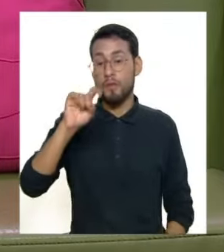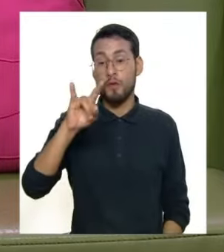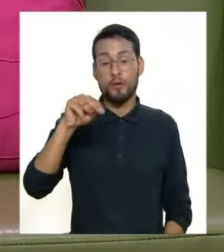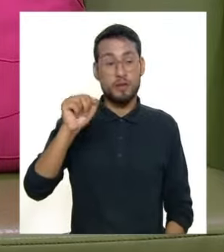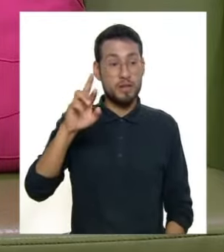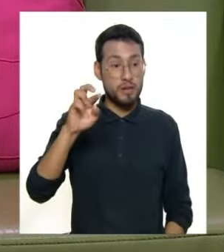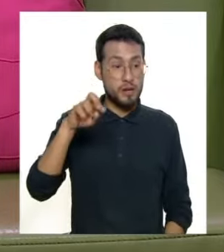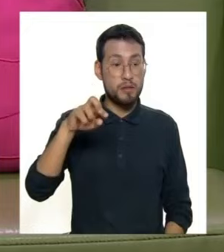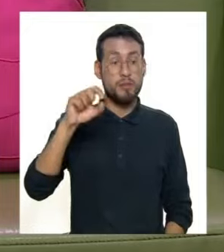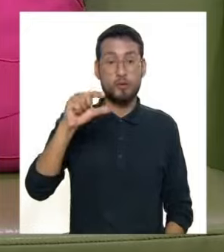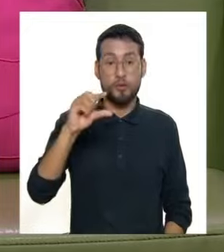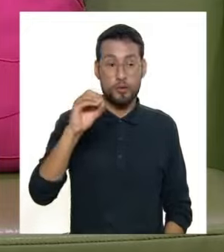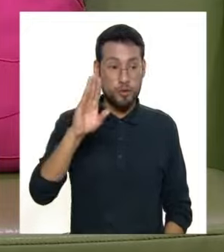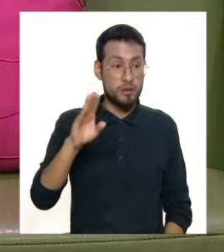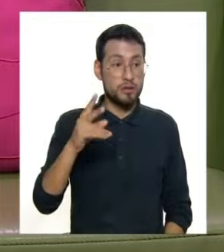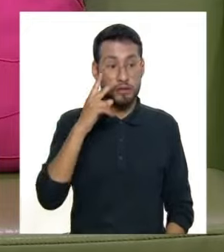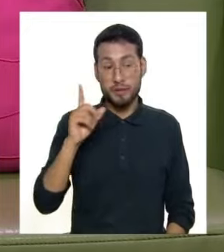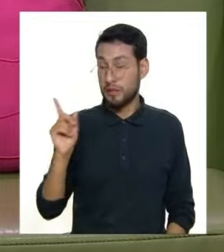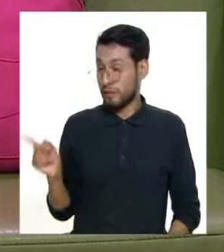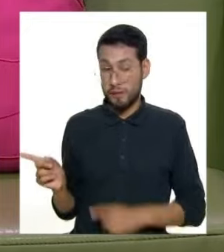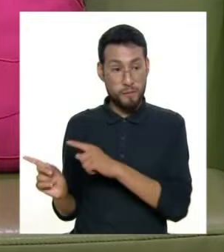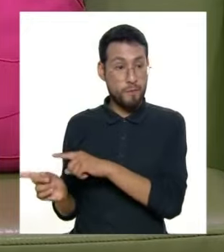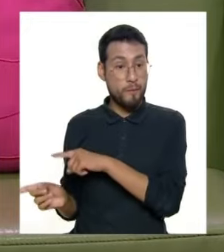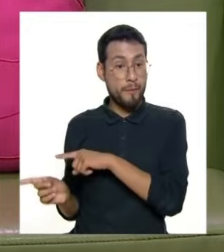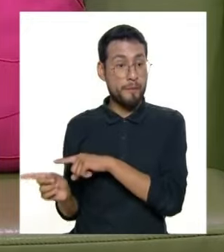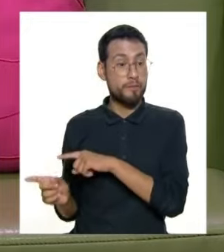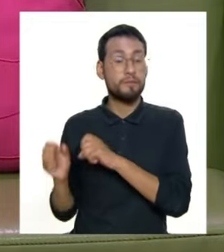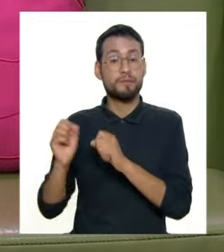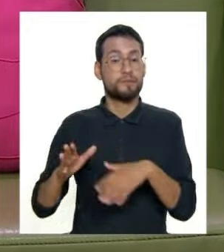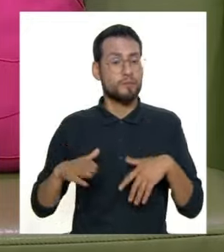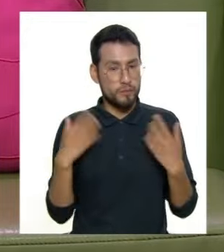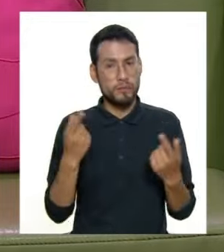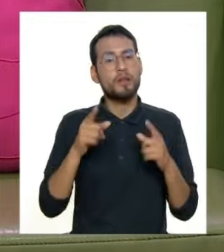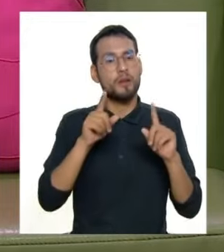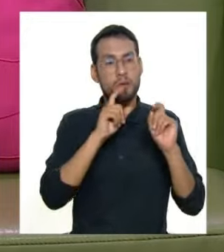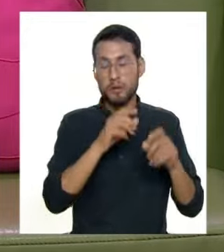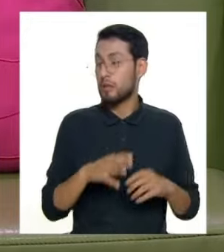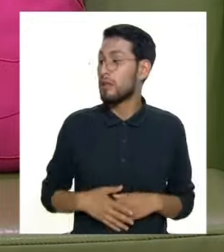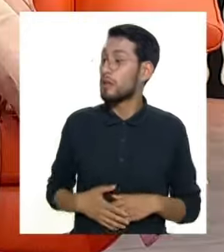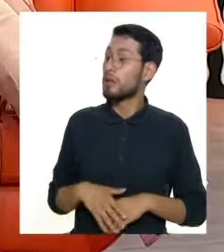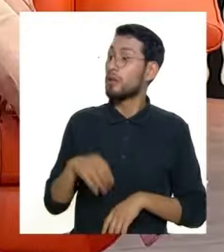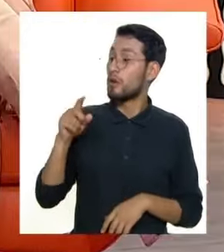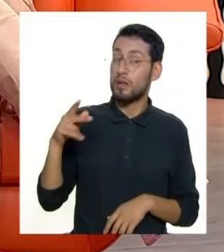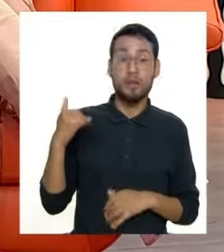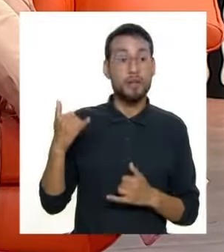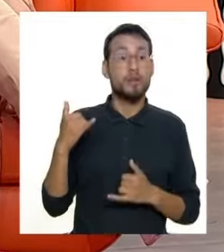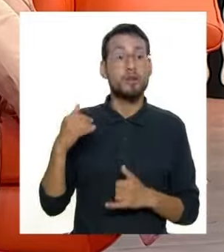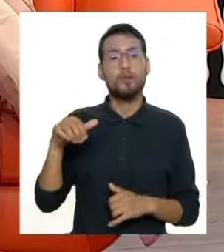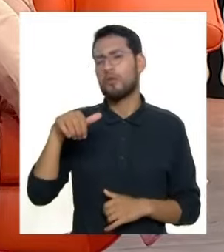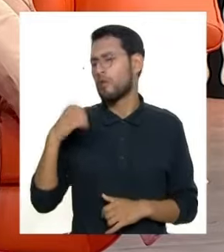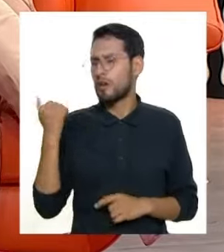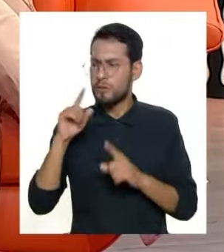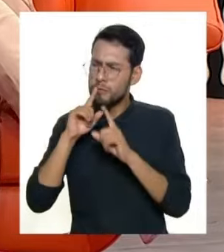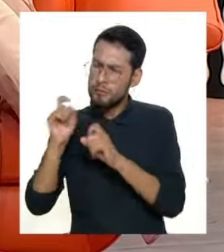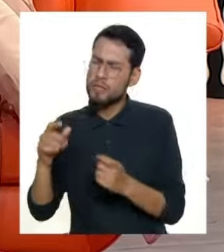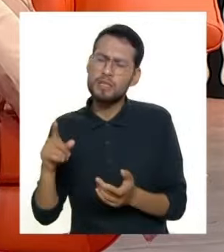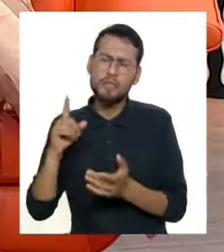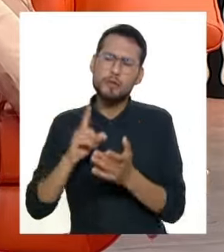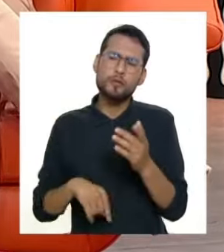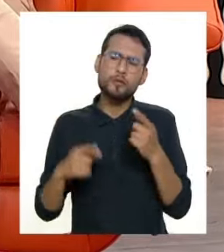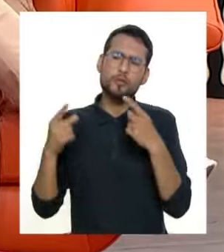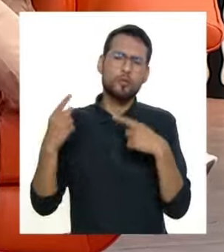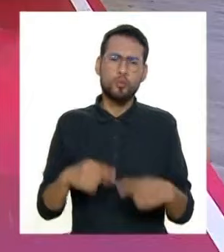UNAR.gov. Que está apareciendo en pantalla. Sí, que está apareciendo en pantallas, podrán hacer las consultas. Y antes que me gane el tiempo, te quería hacer otra pregunta. ¿Qué